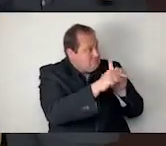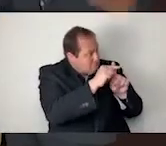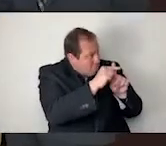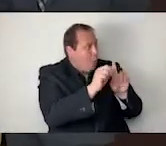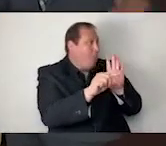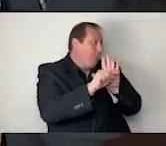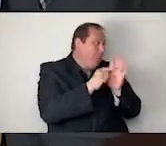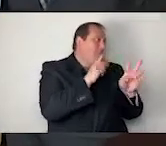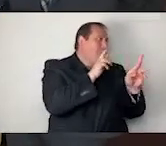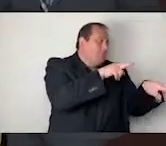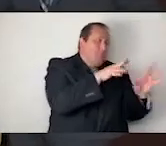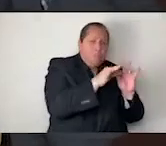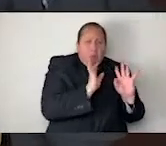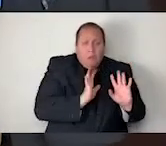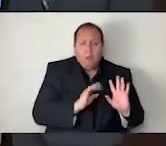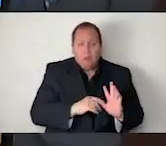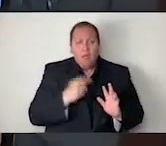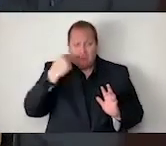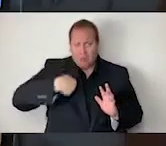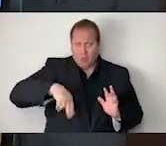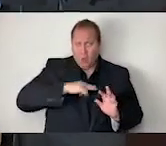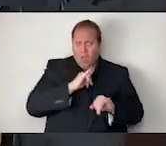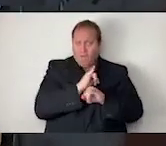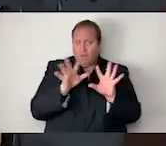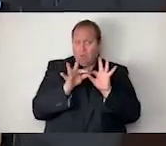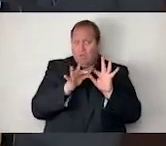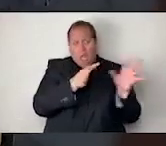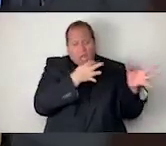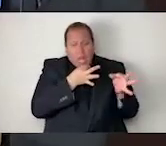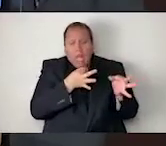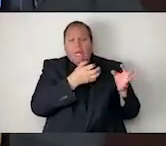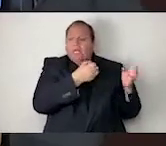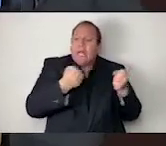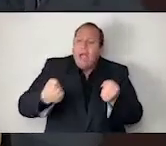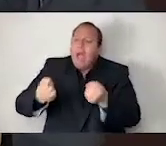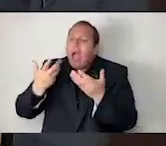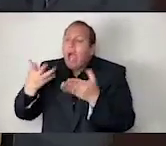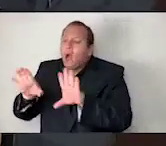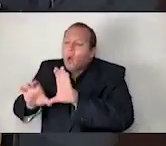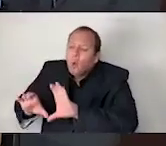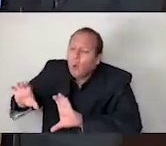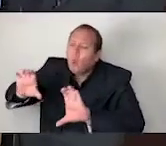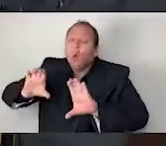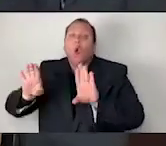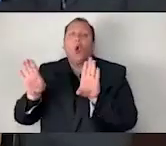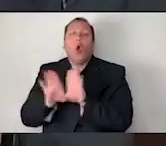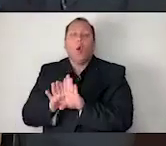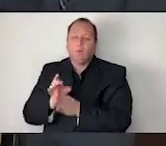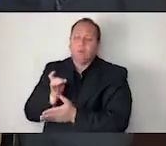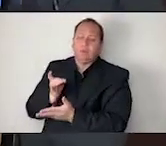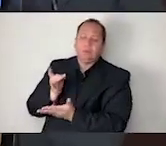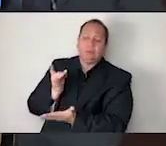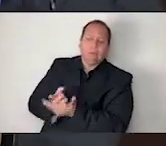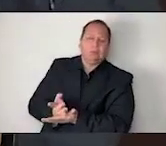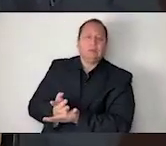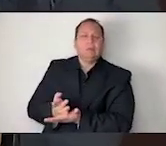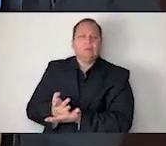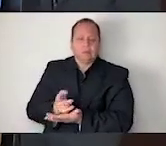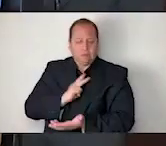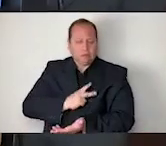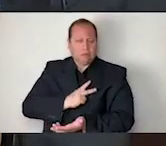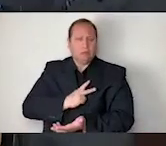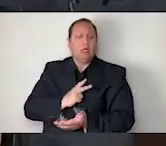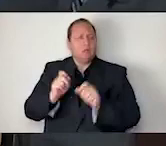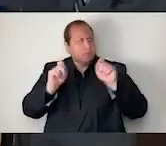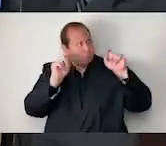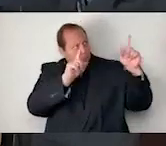acciones como vencer al patógeno todas estas son las páginas baja california puntogov jaime bonilla baja